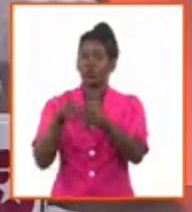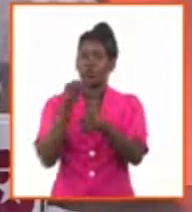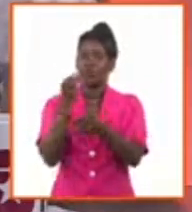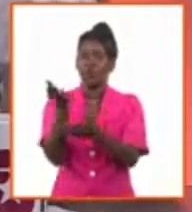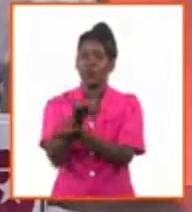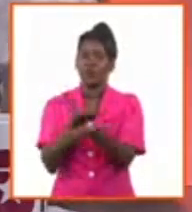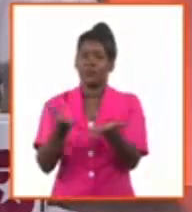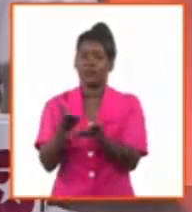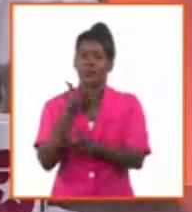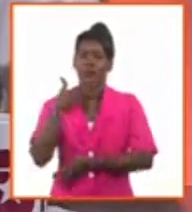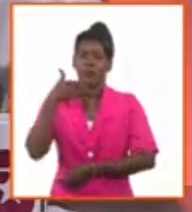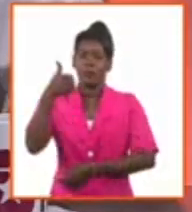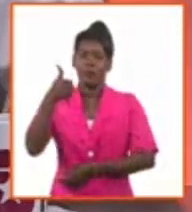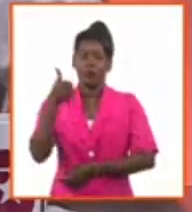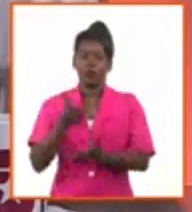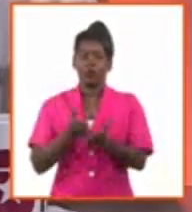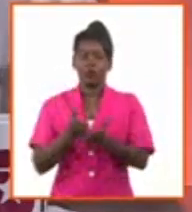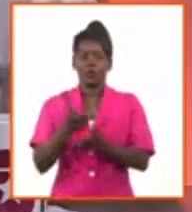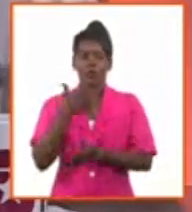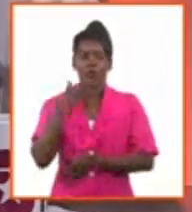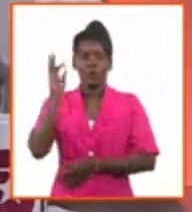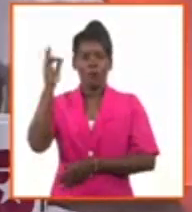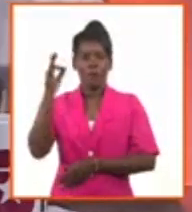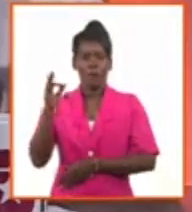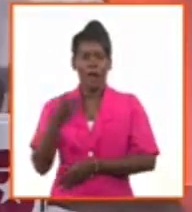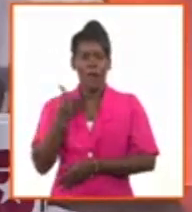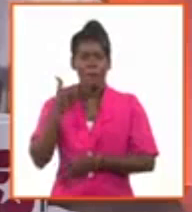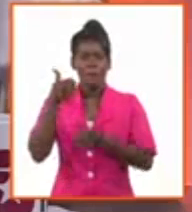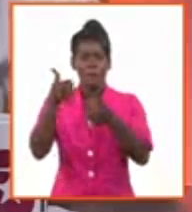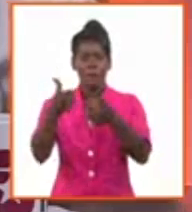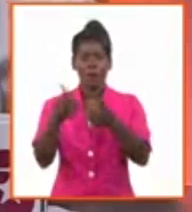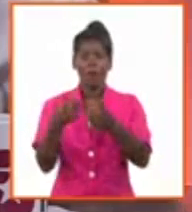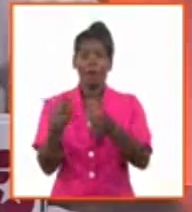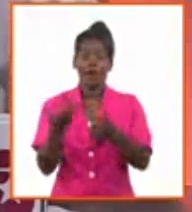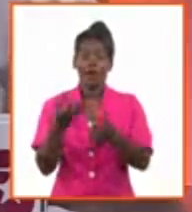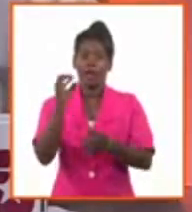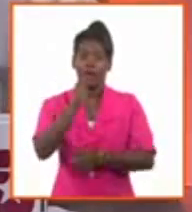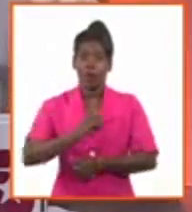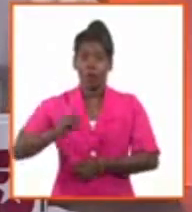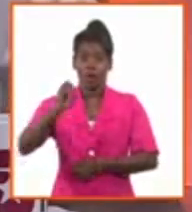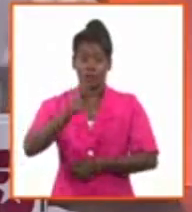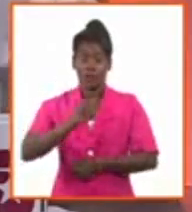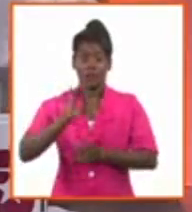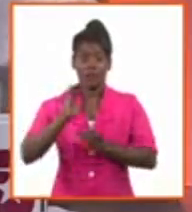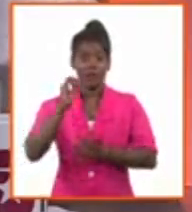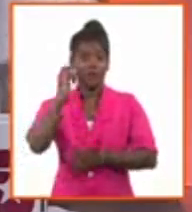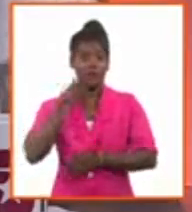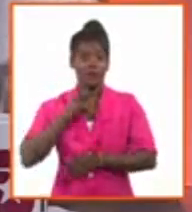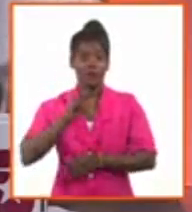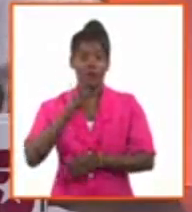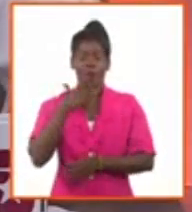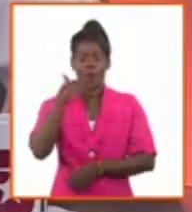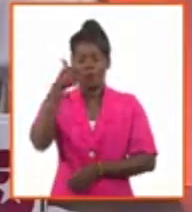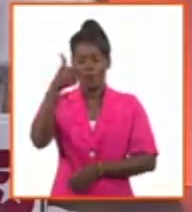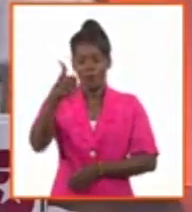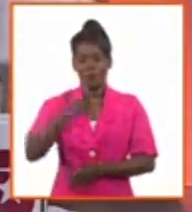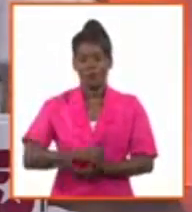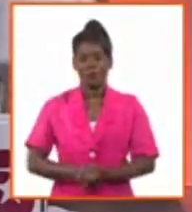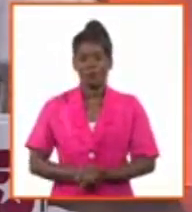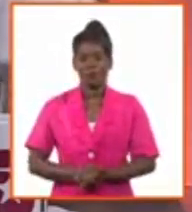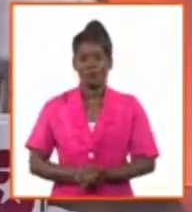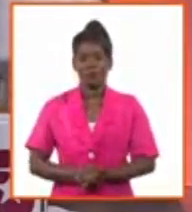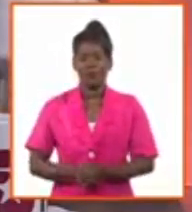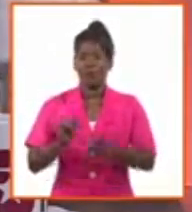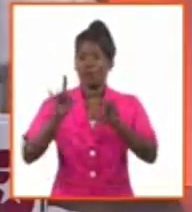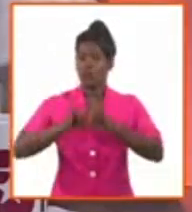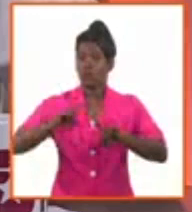encuentro y podamos seguir perfeccionando y seguir erigiendo una organización mucho más fuerte en el centenario de la FEU. La Universidad de